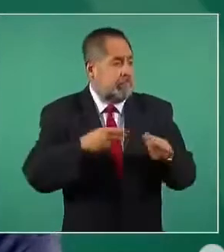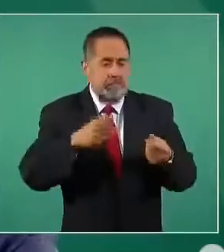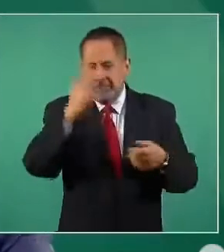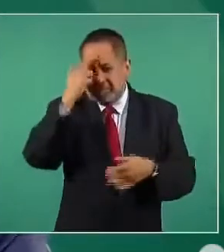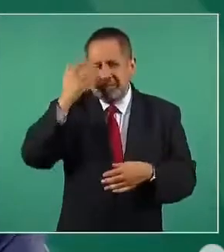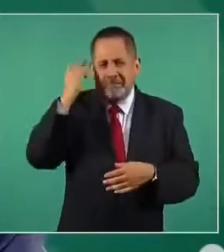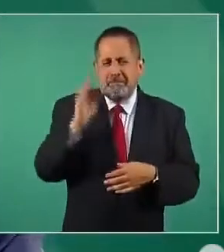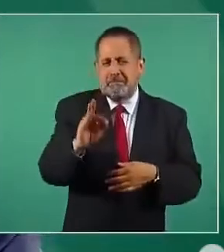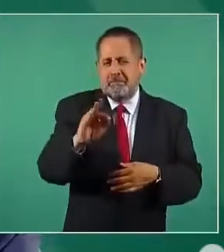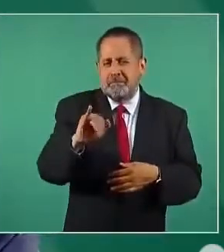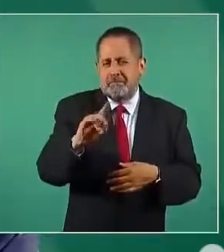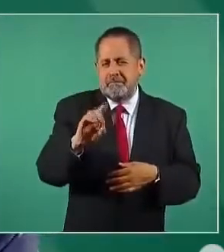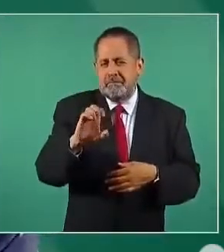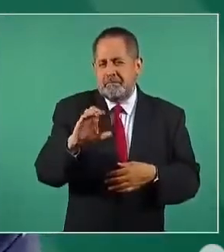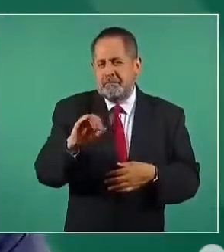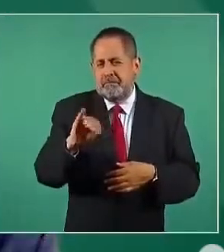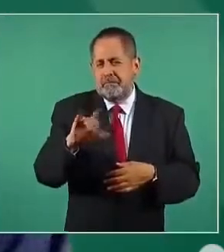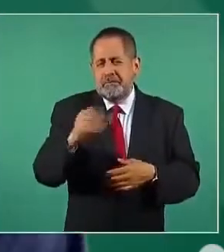fideicomisos.